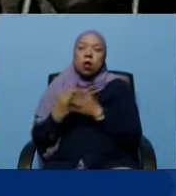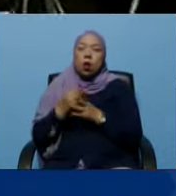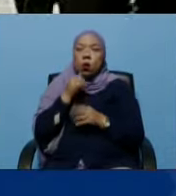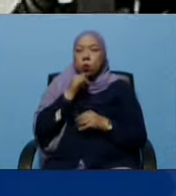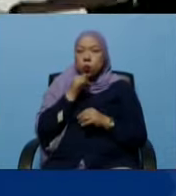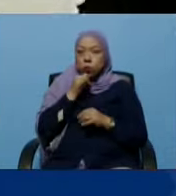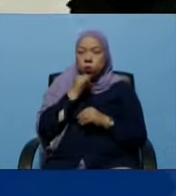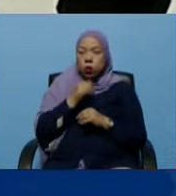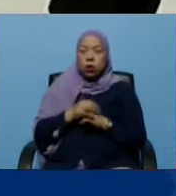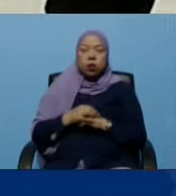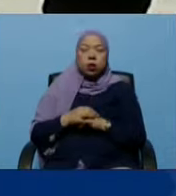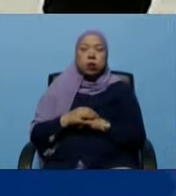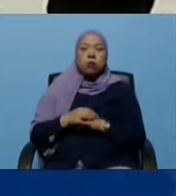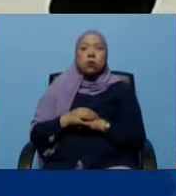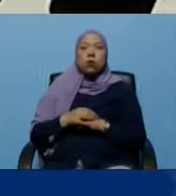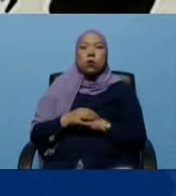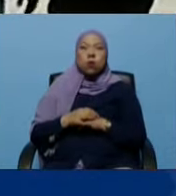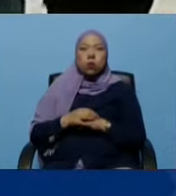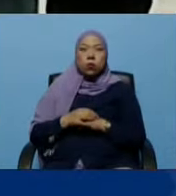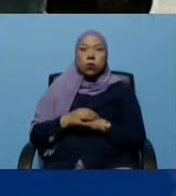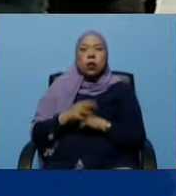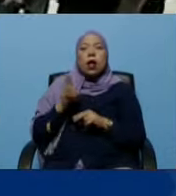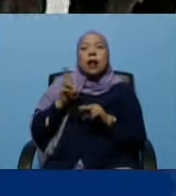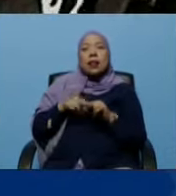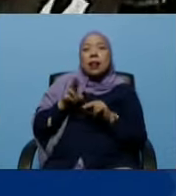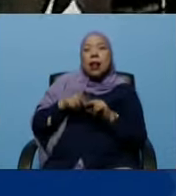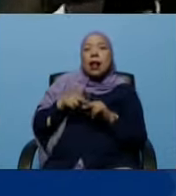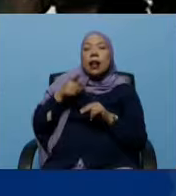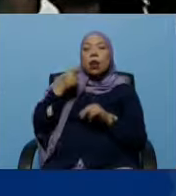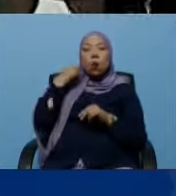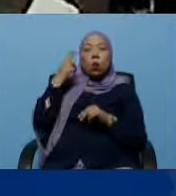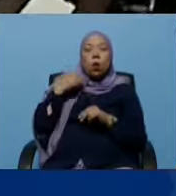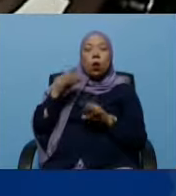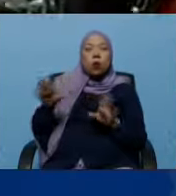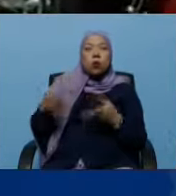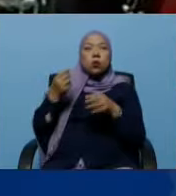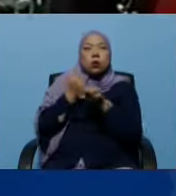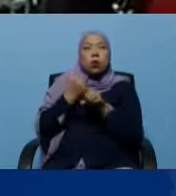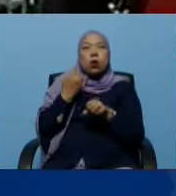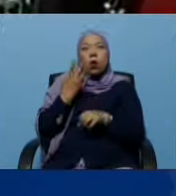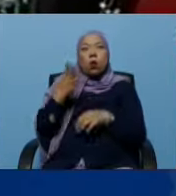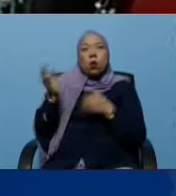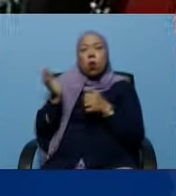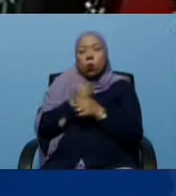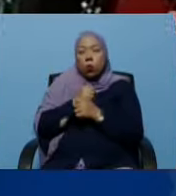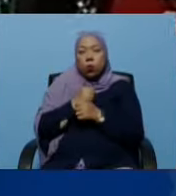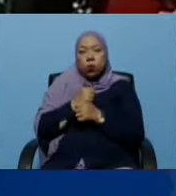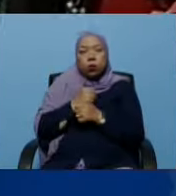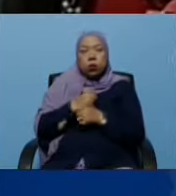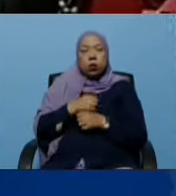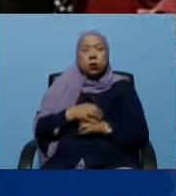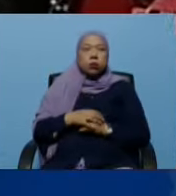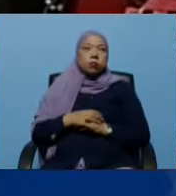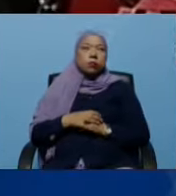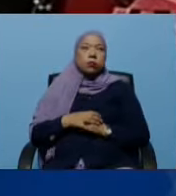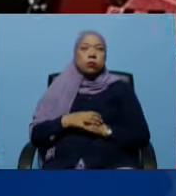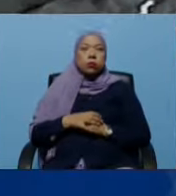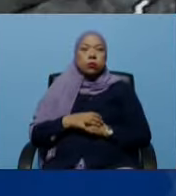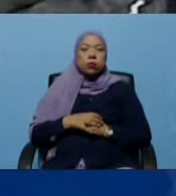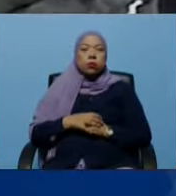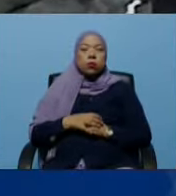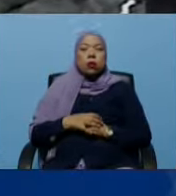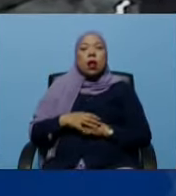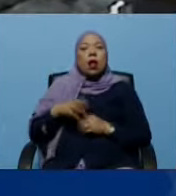Avanzadora, Manuelita Sáez, Negra Hipólita, hasta en el bloque 4 se consigue la casiterita, por las